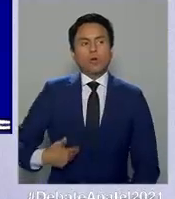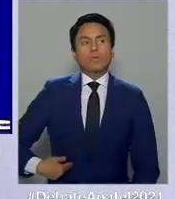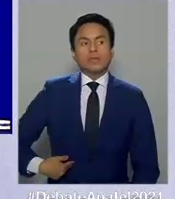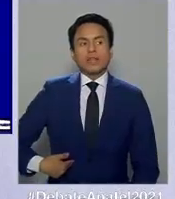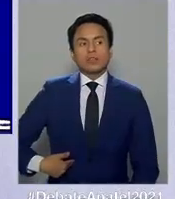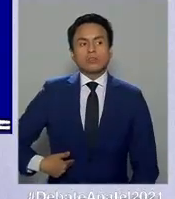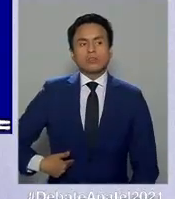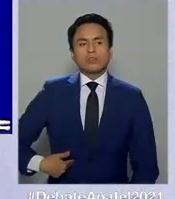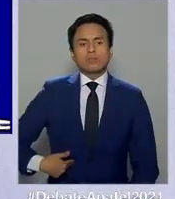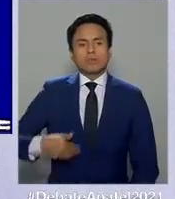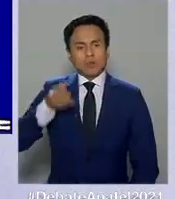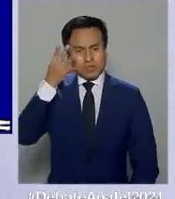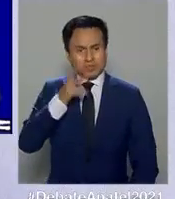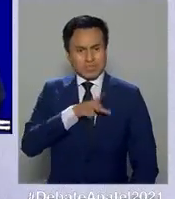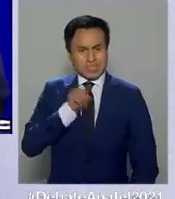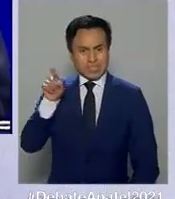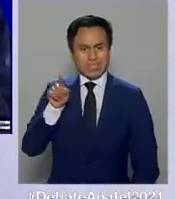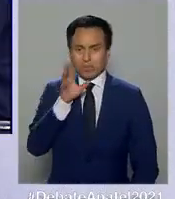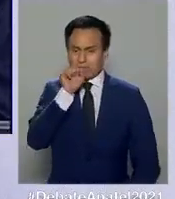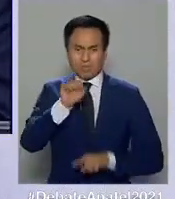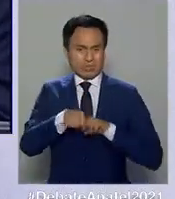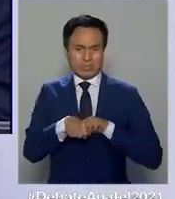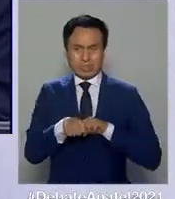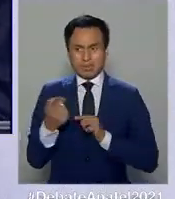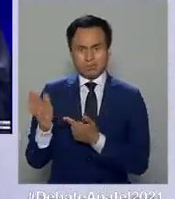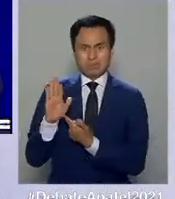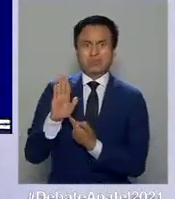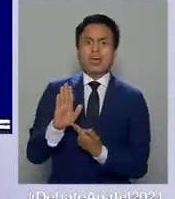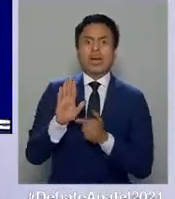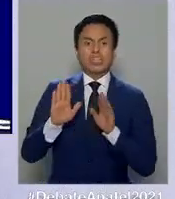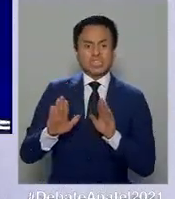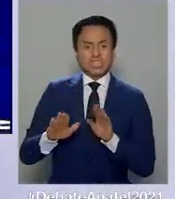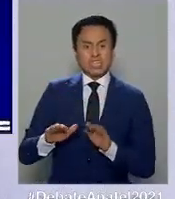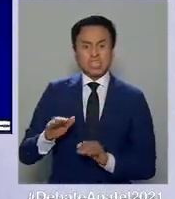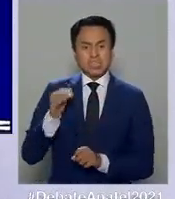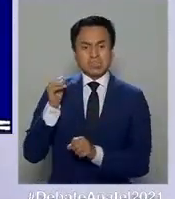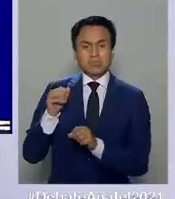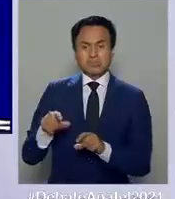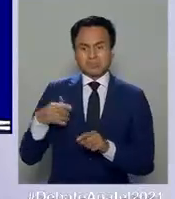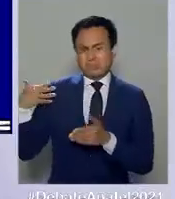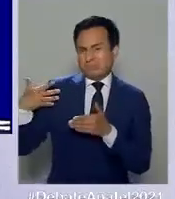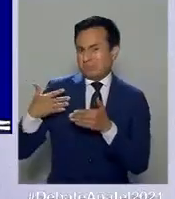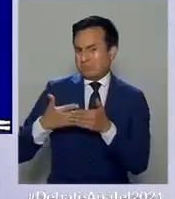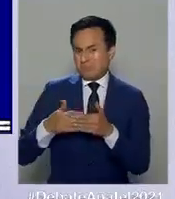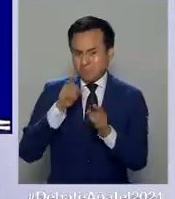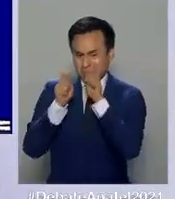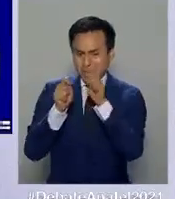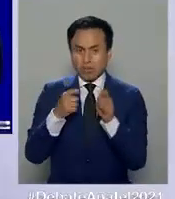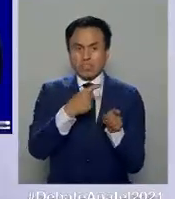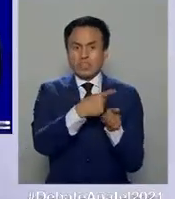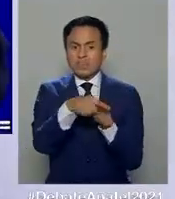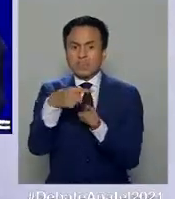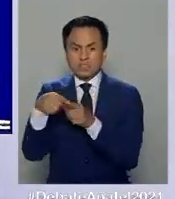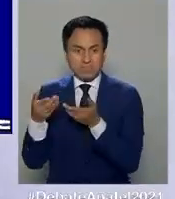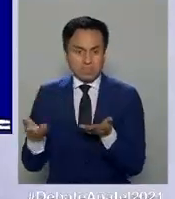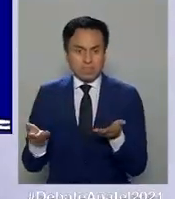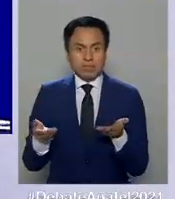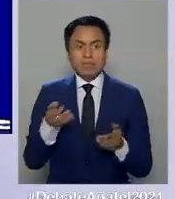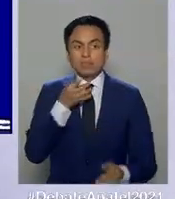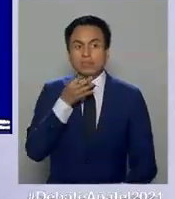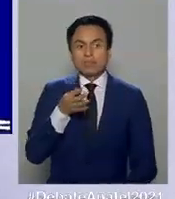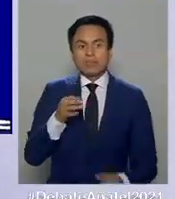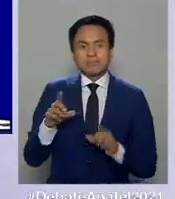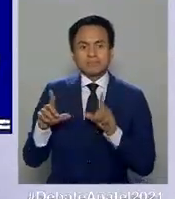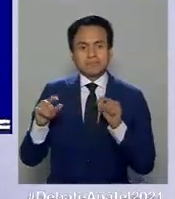eventual gobierno de José Antonio Kast, por la intolerancia que ha demostrado durante toda su trayectoria, es un peligro justamente para la diversidad de Chile. Habría que preguntarle...